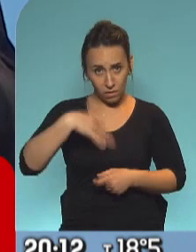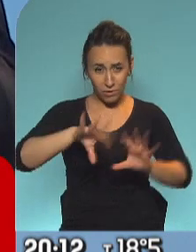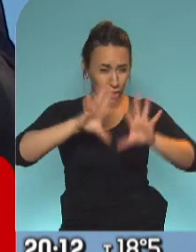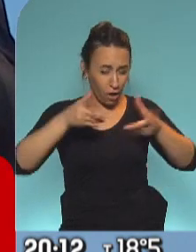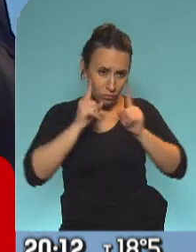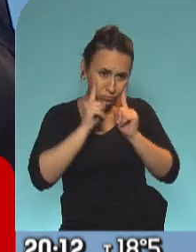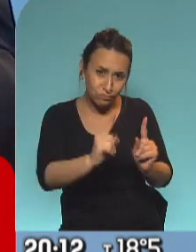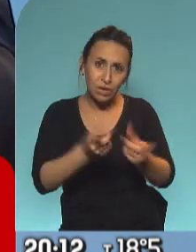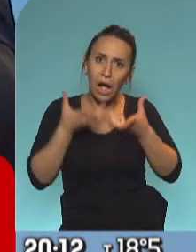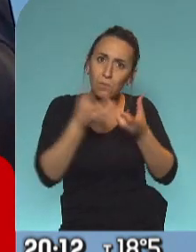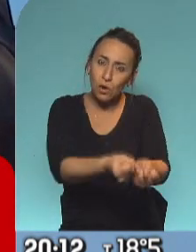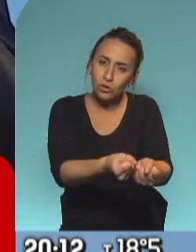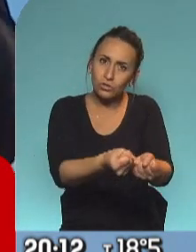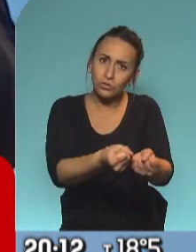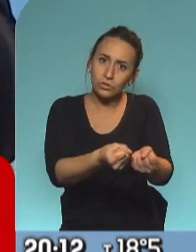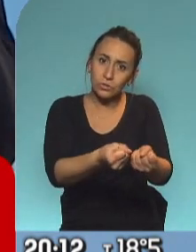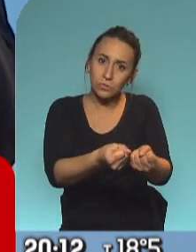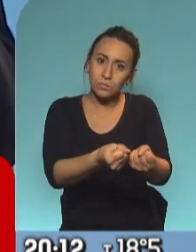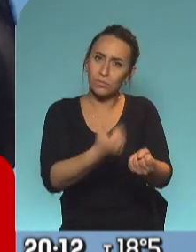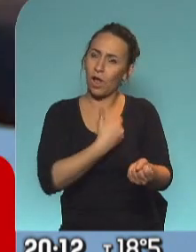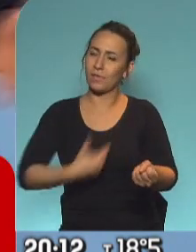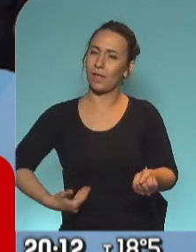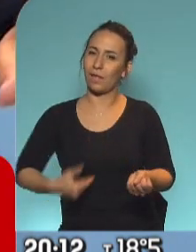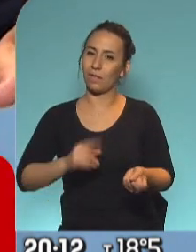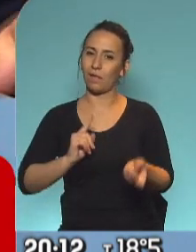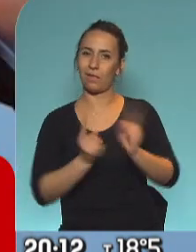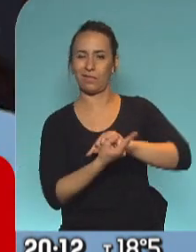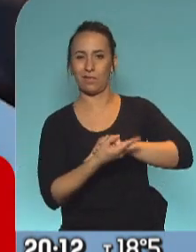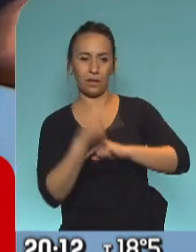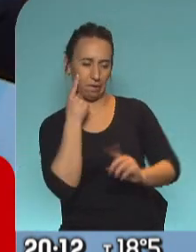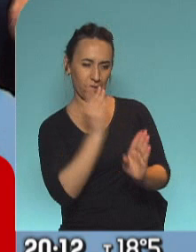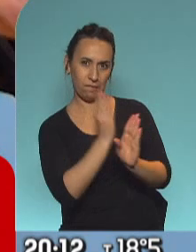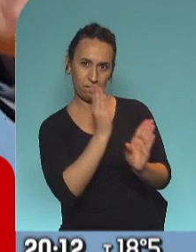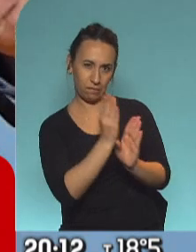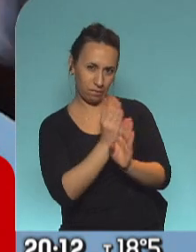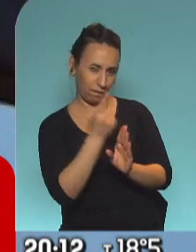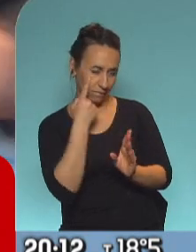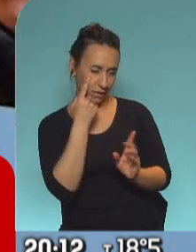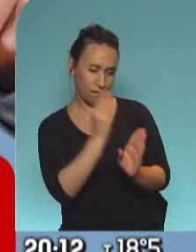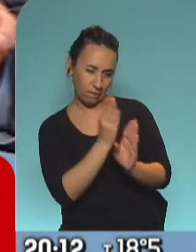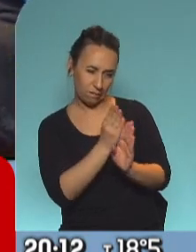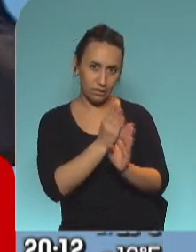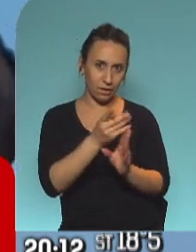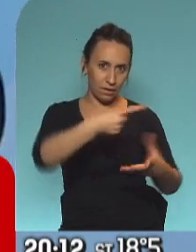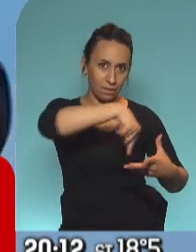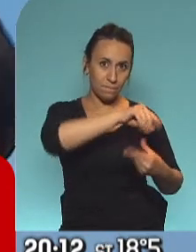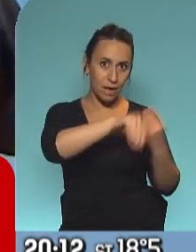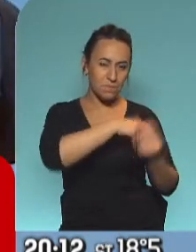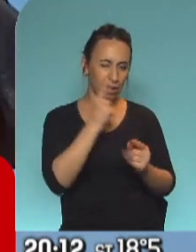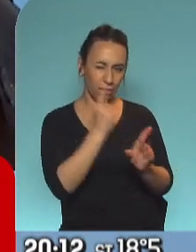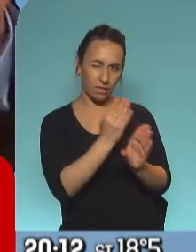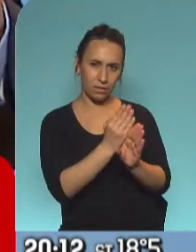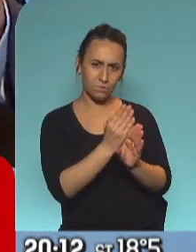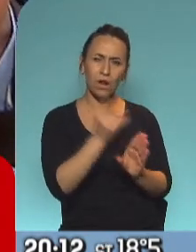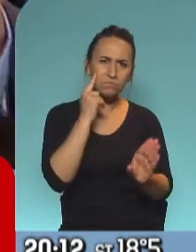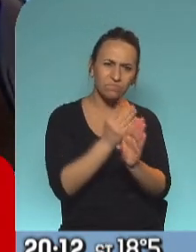y en ese camino, la respuesta del Estado fue: te investigo, te espío, te hago espionaje. ¿Y a quién le